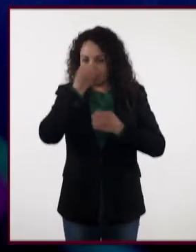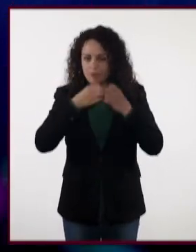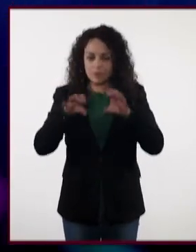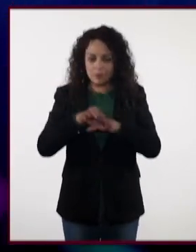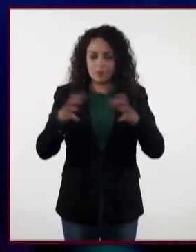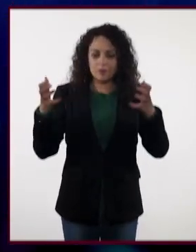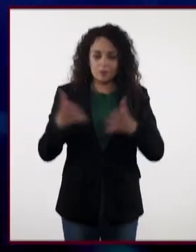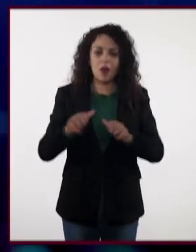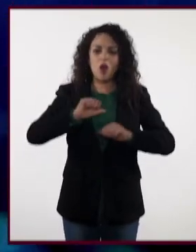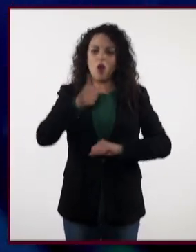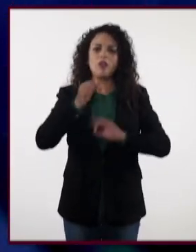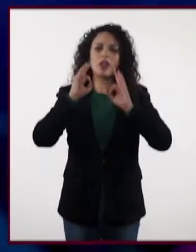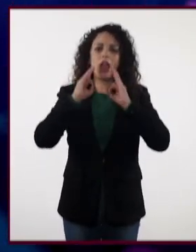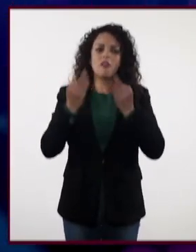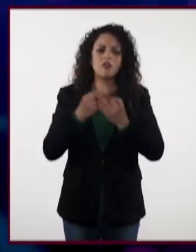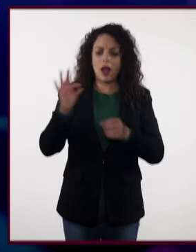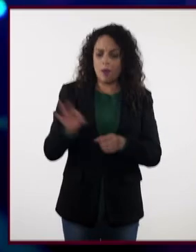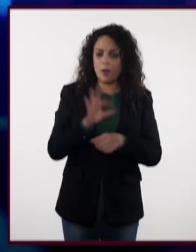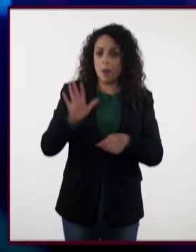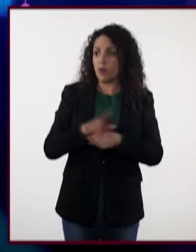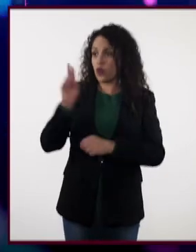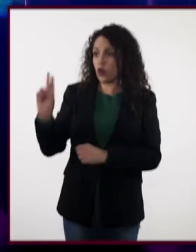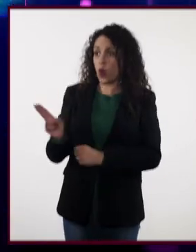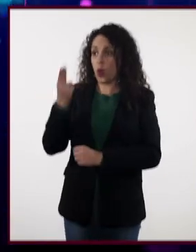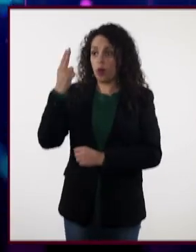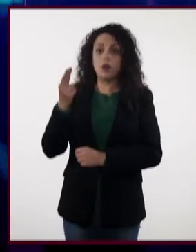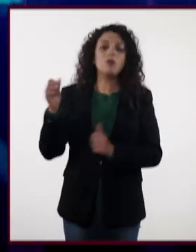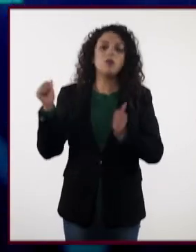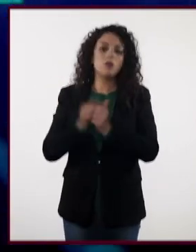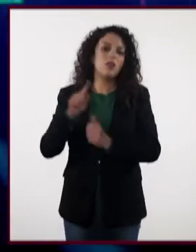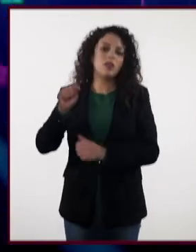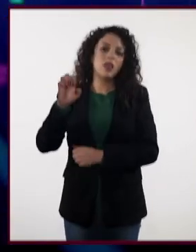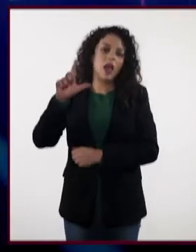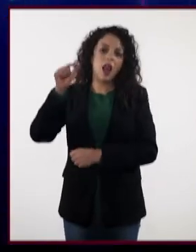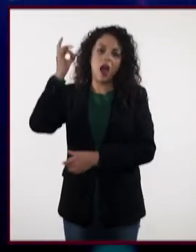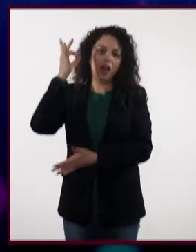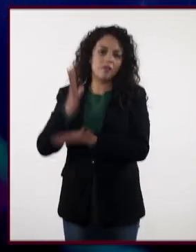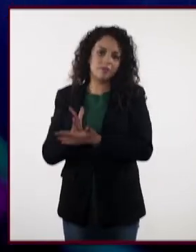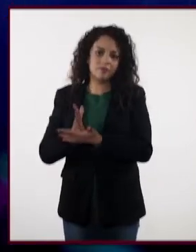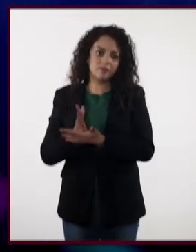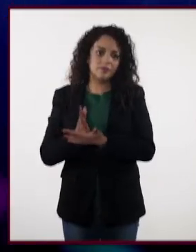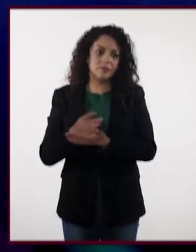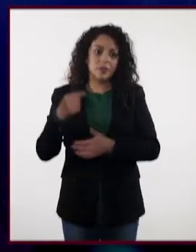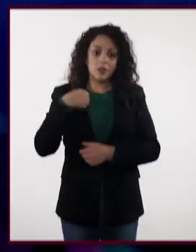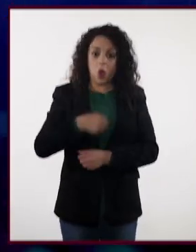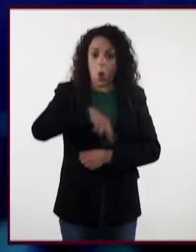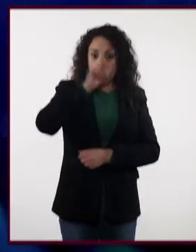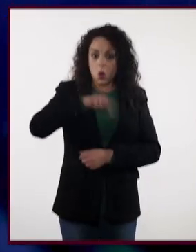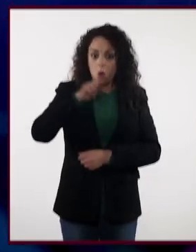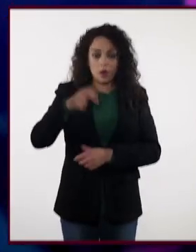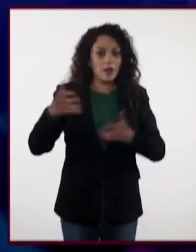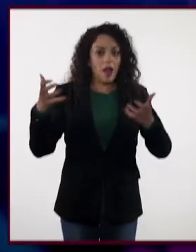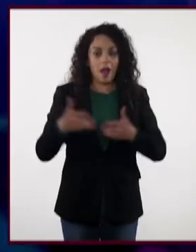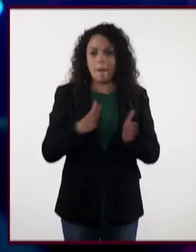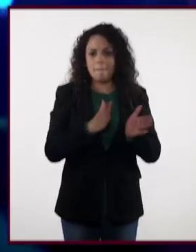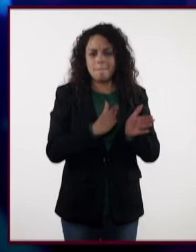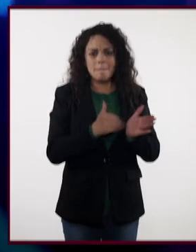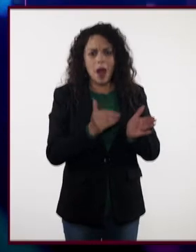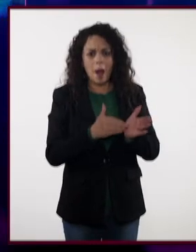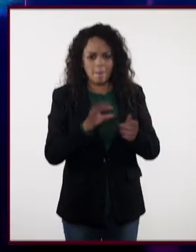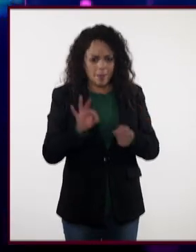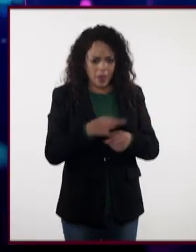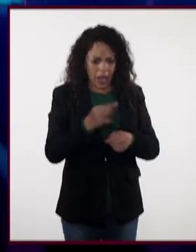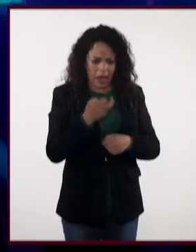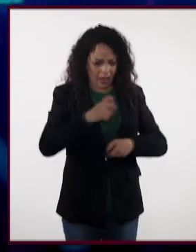manera el bordado, porque en mi universidad lo explorábamos básicamente en tela, ¿no? Entonces jamás lo había hecho en papel. Entonces fue como una manera de